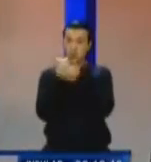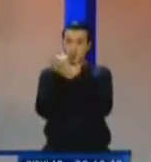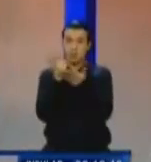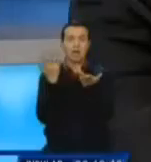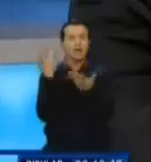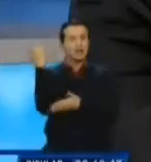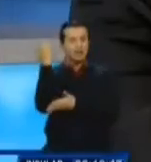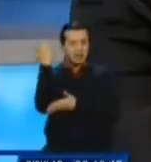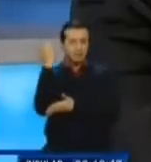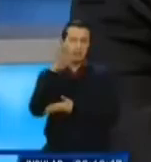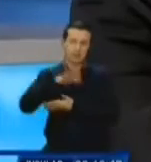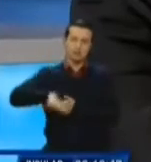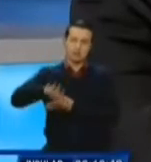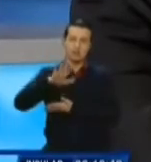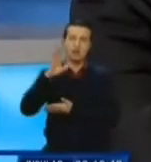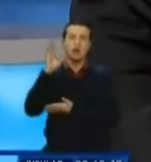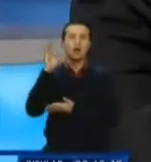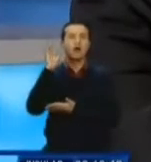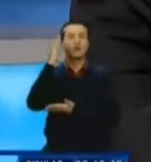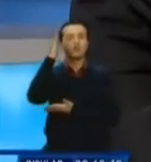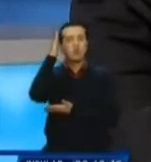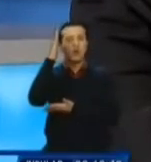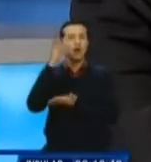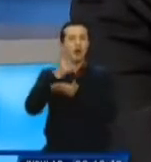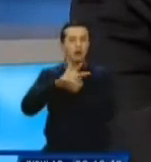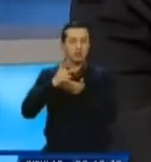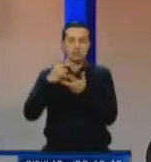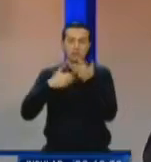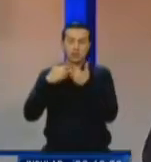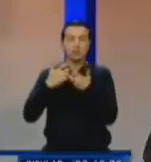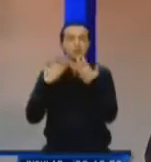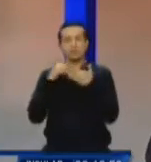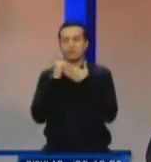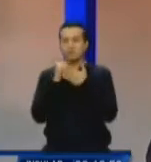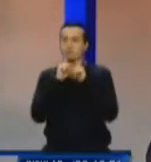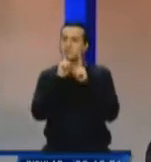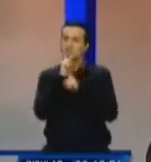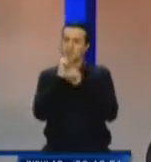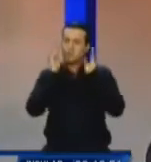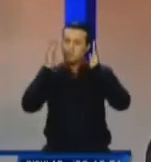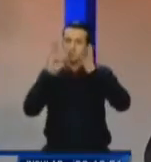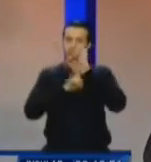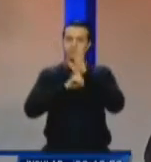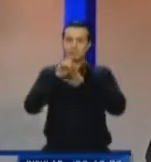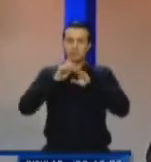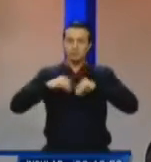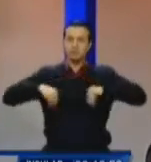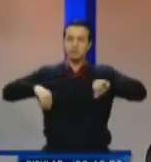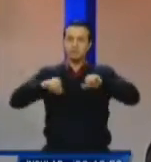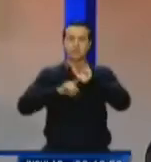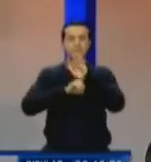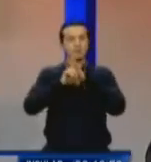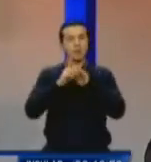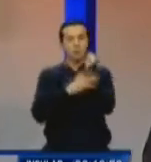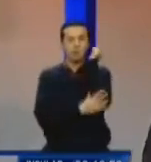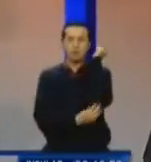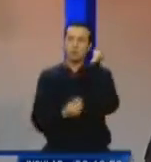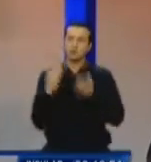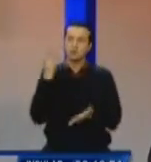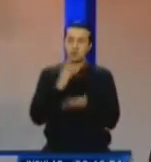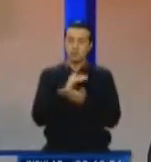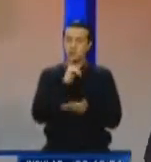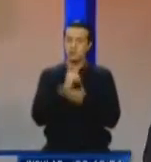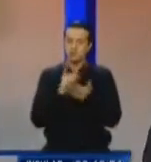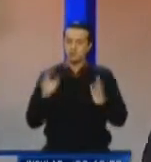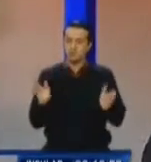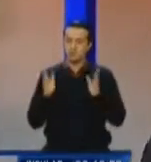emergencia que está viviendo el carchi precisamente porque esto permite hablar de desarrollo territorial de erradicación de la pobreza de